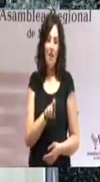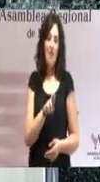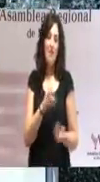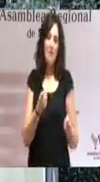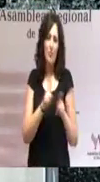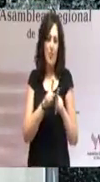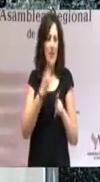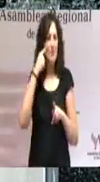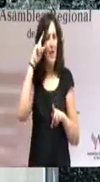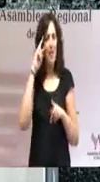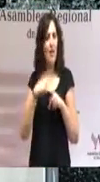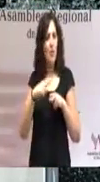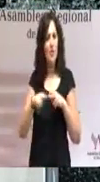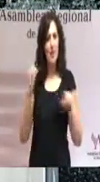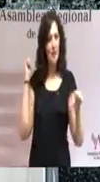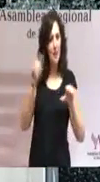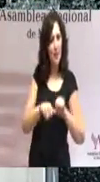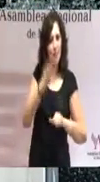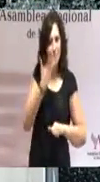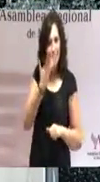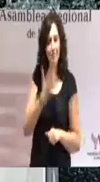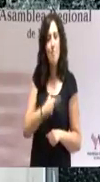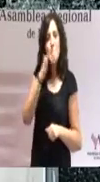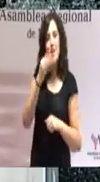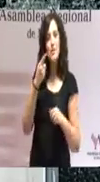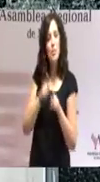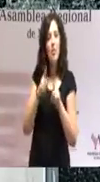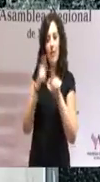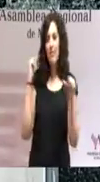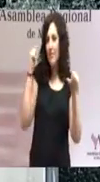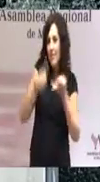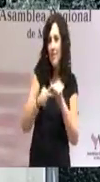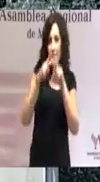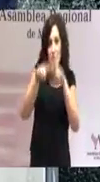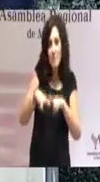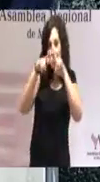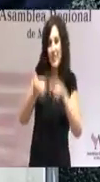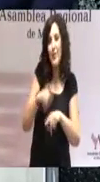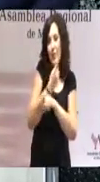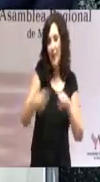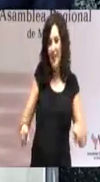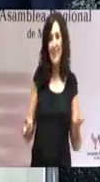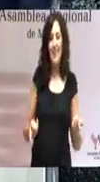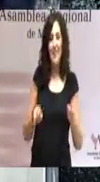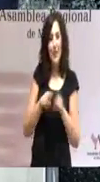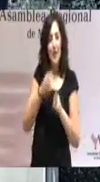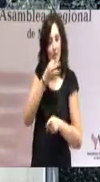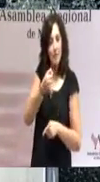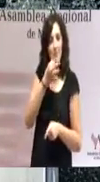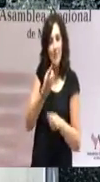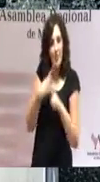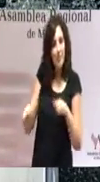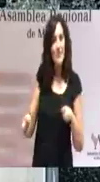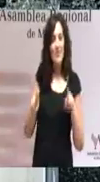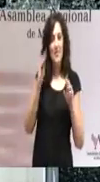conociendo su experiencia política y su amplísima trayectoria, esperaba de usted otro análisis. Esperaba de usted otra introducción a su intervención, sinceramente, y esperaba